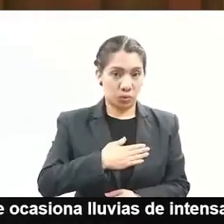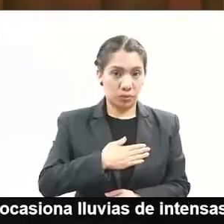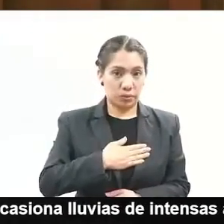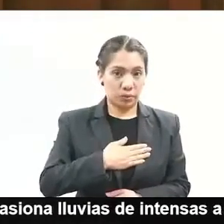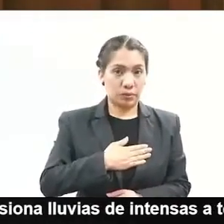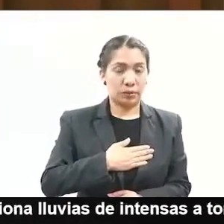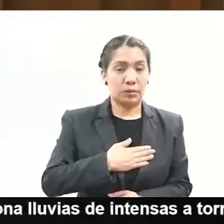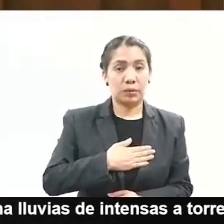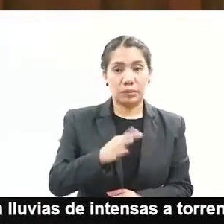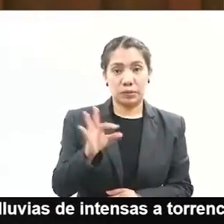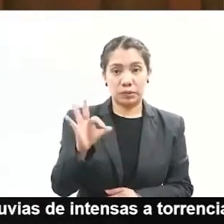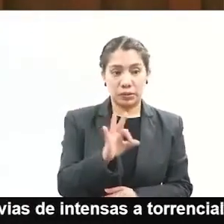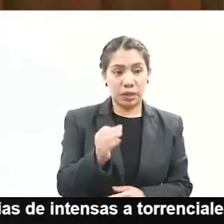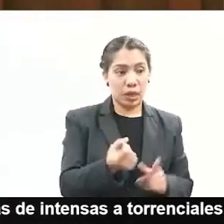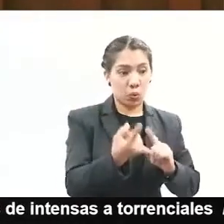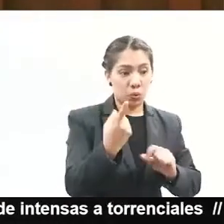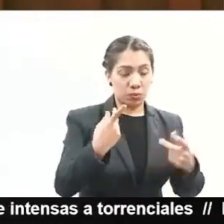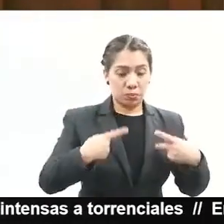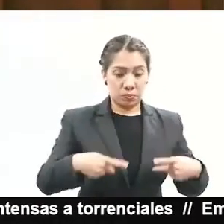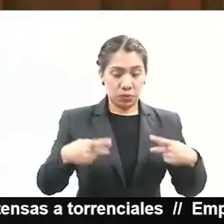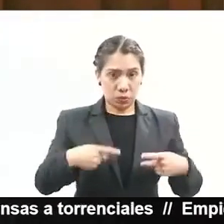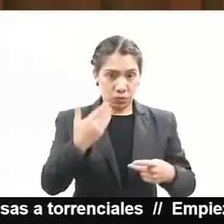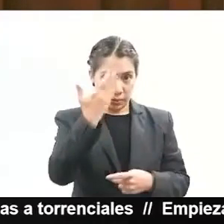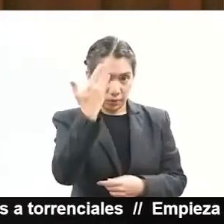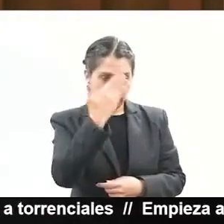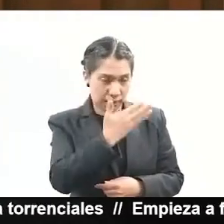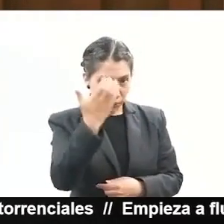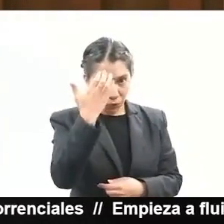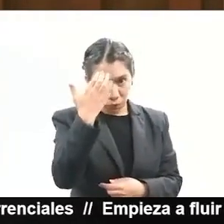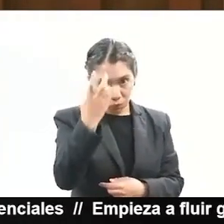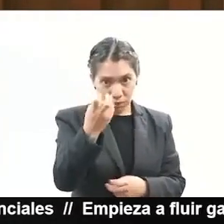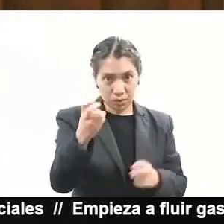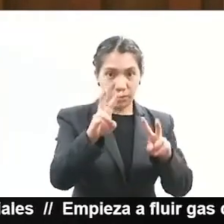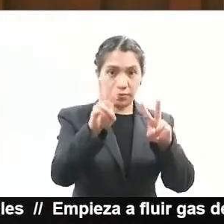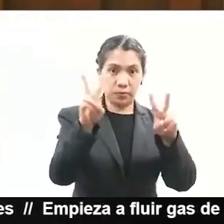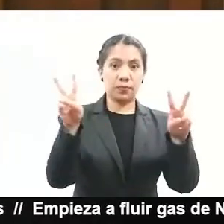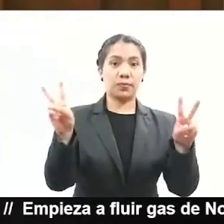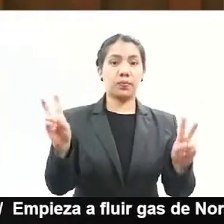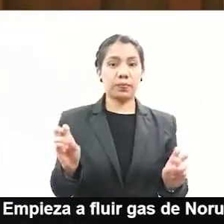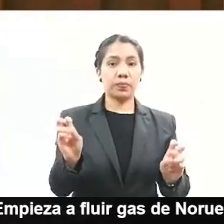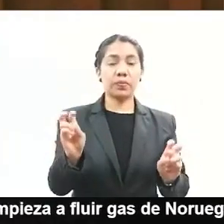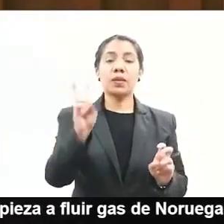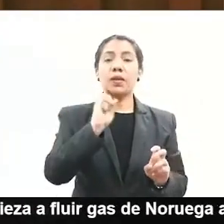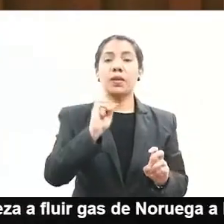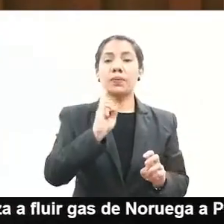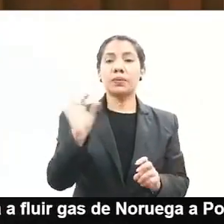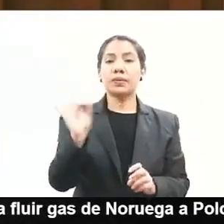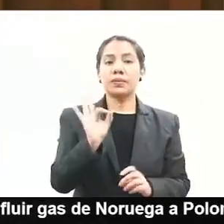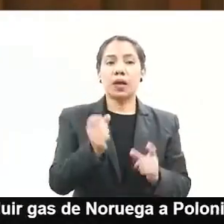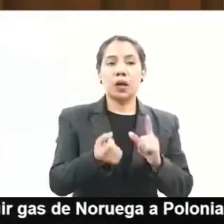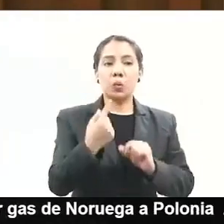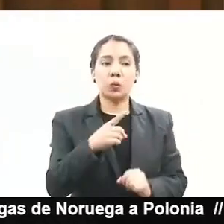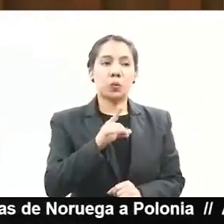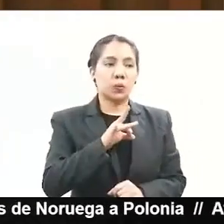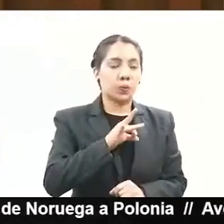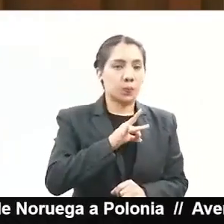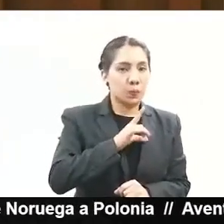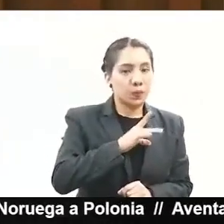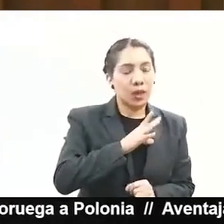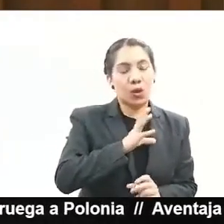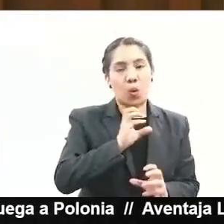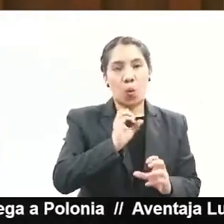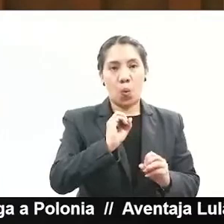han estado implicados o quienes tienen conocimiento de la situación a veces puedan vencer el miedo, a veces puedan vencer la complicidad, a veces